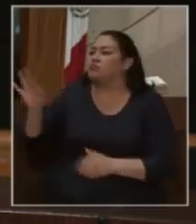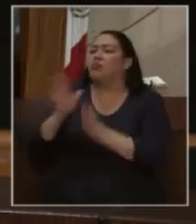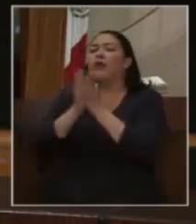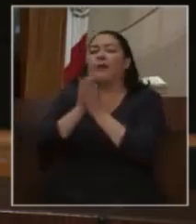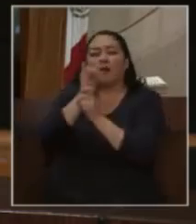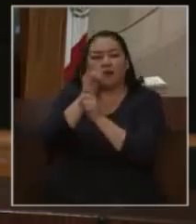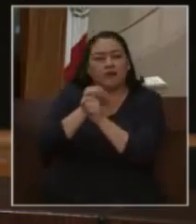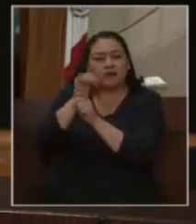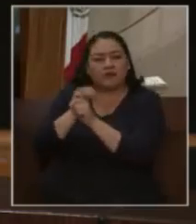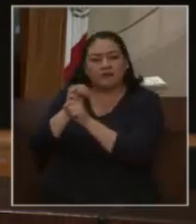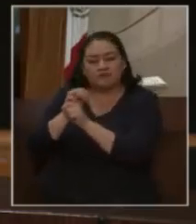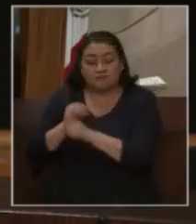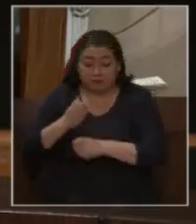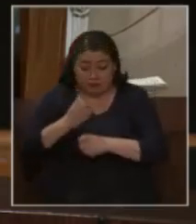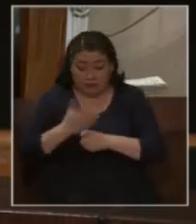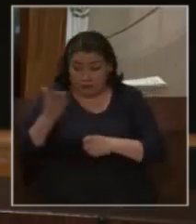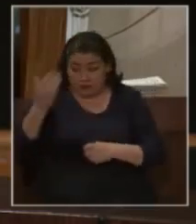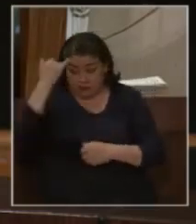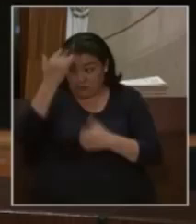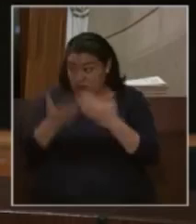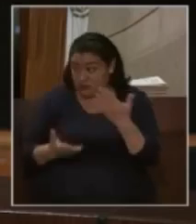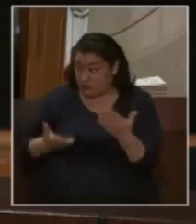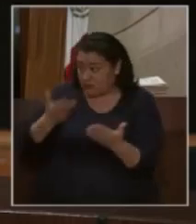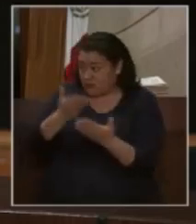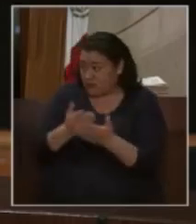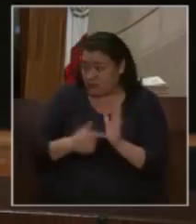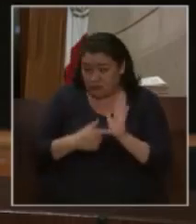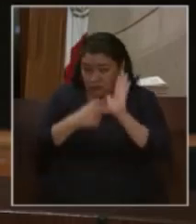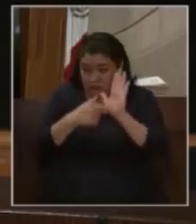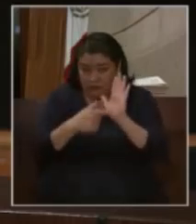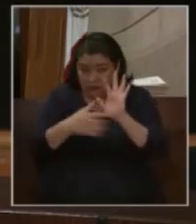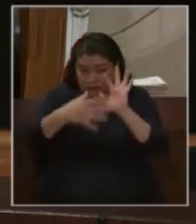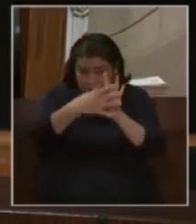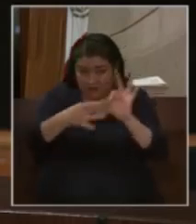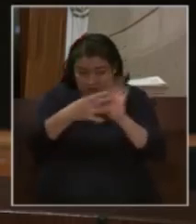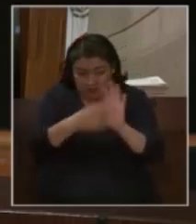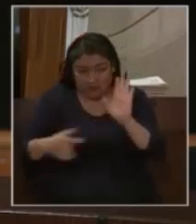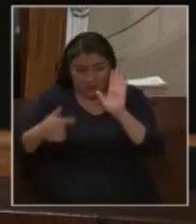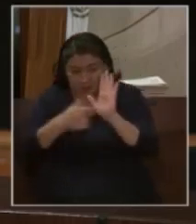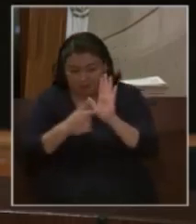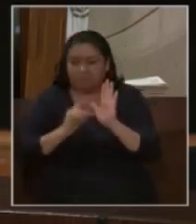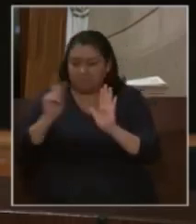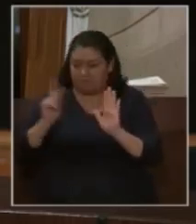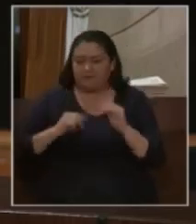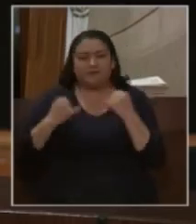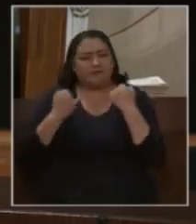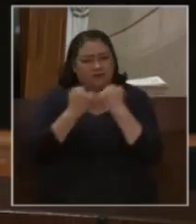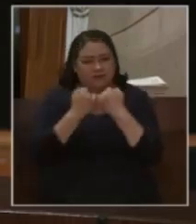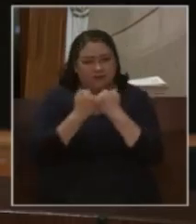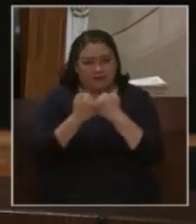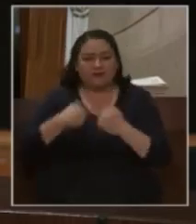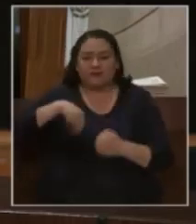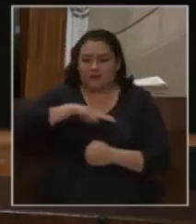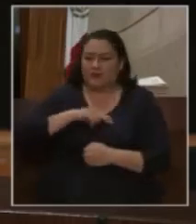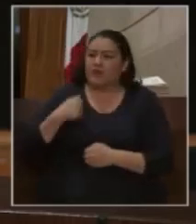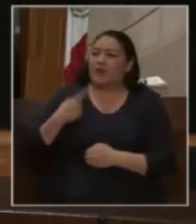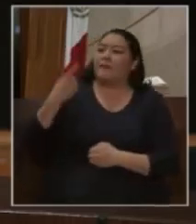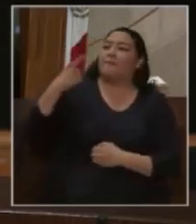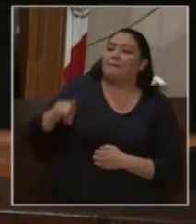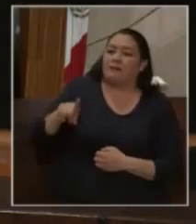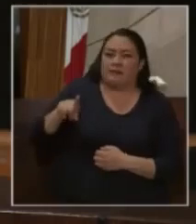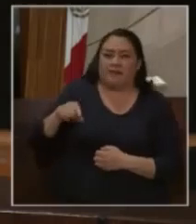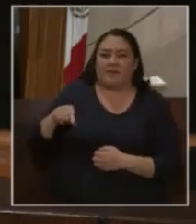y comparto el proyecto justamente también en la parte conducente en la que se ordena notificar